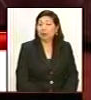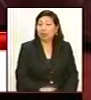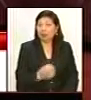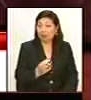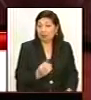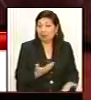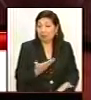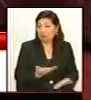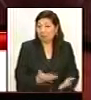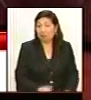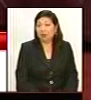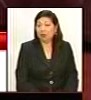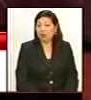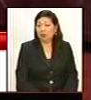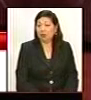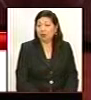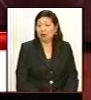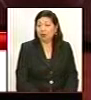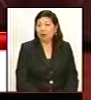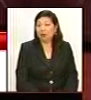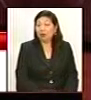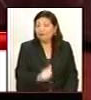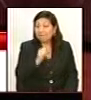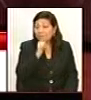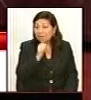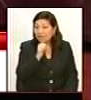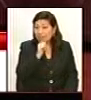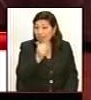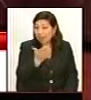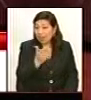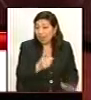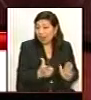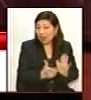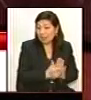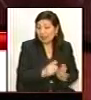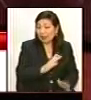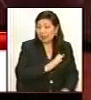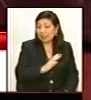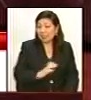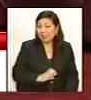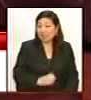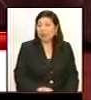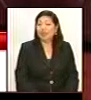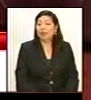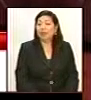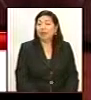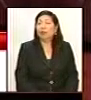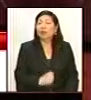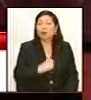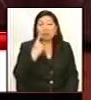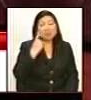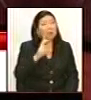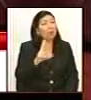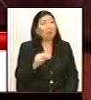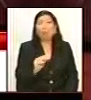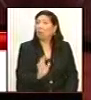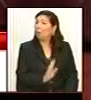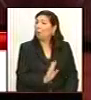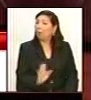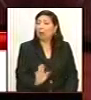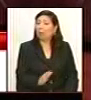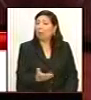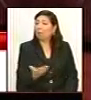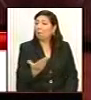que de repente ha habido una falta a la ley del Estado? Yo pienso que no, porque nosotros